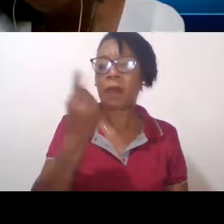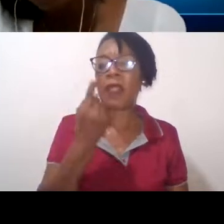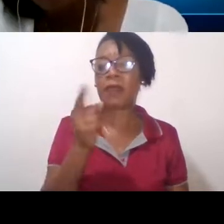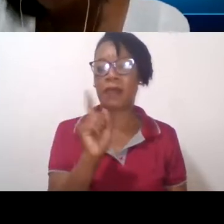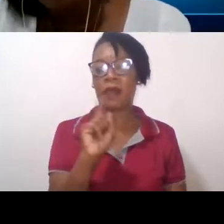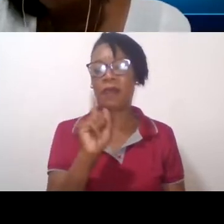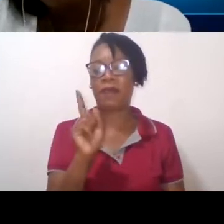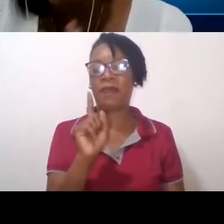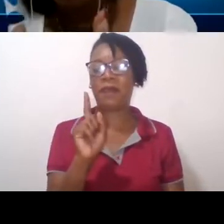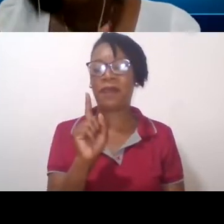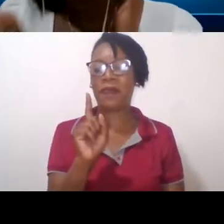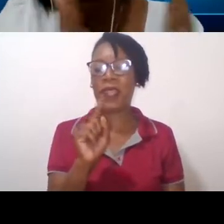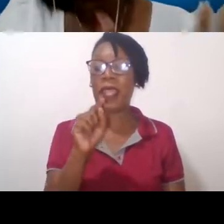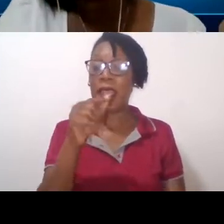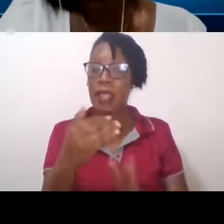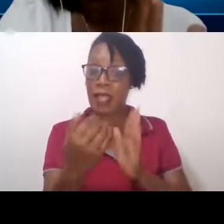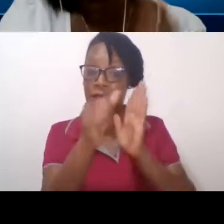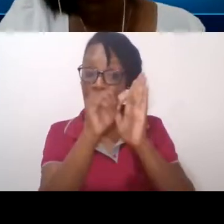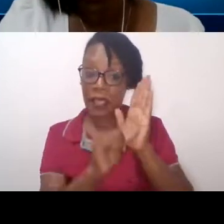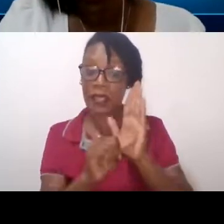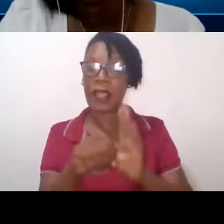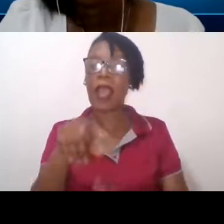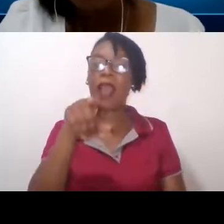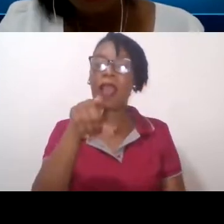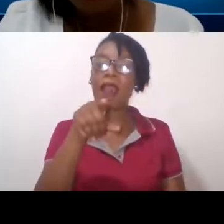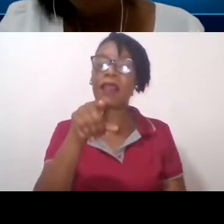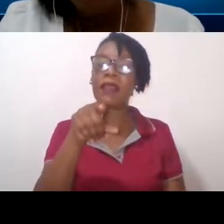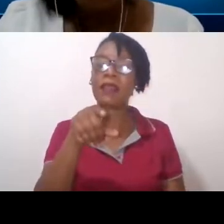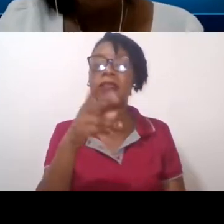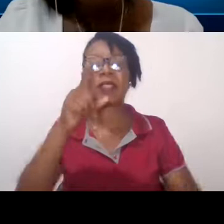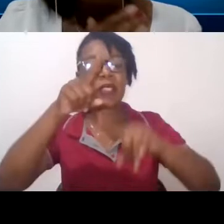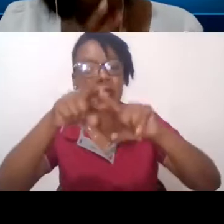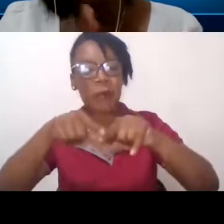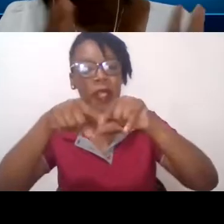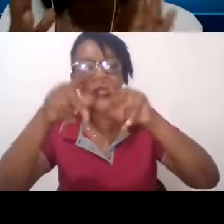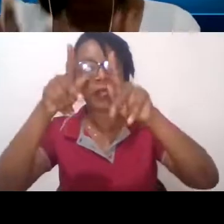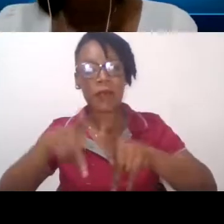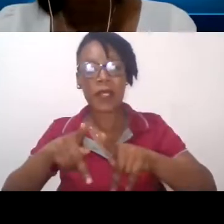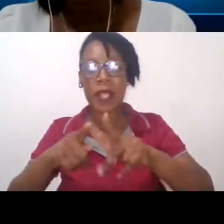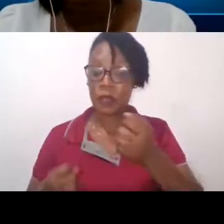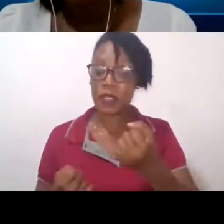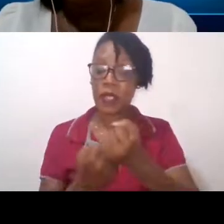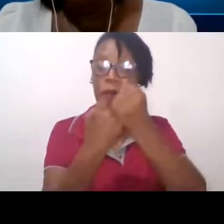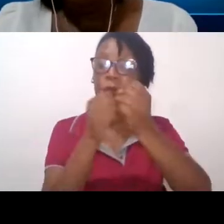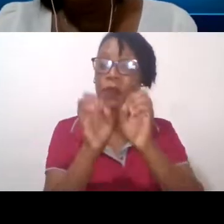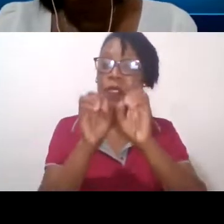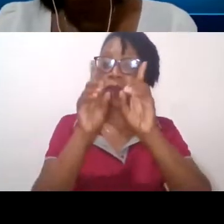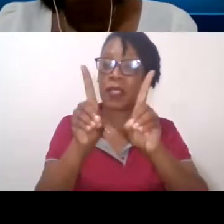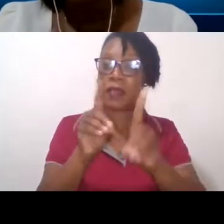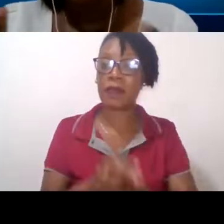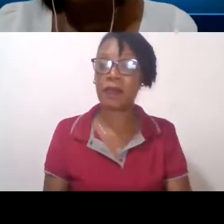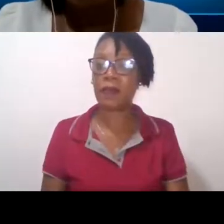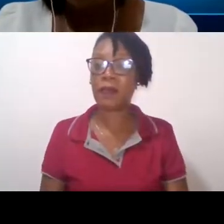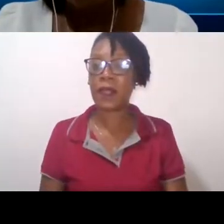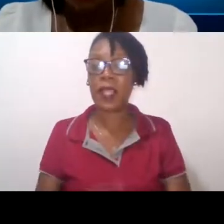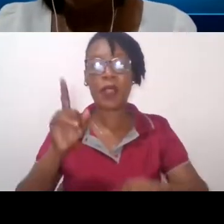que la agenda va en la medida en que la persona lo necesita. O sea, los apoyos educativos no pueden